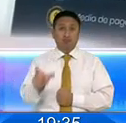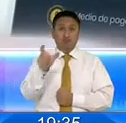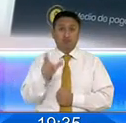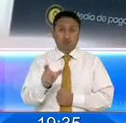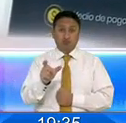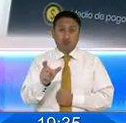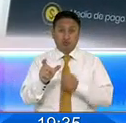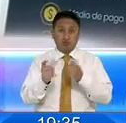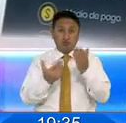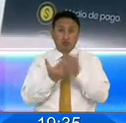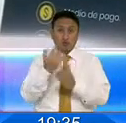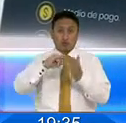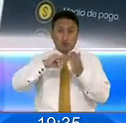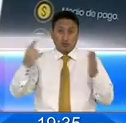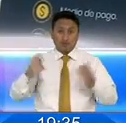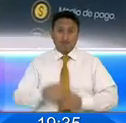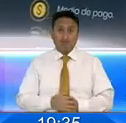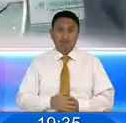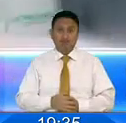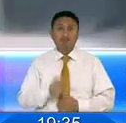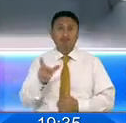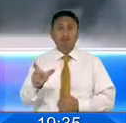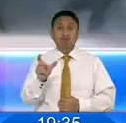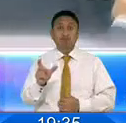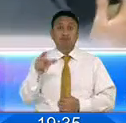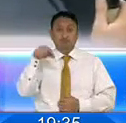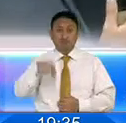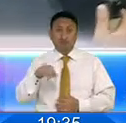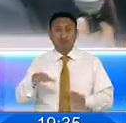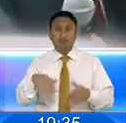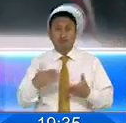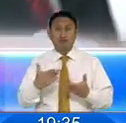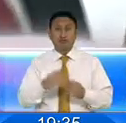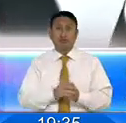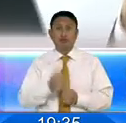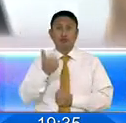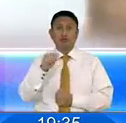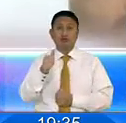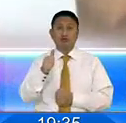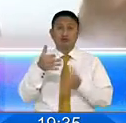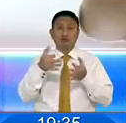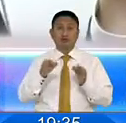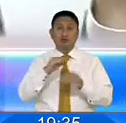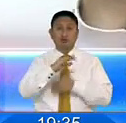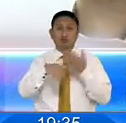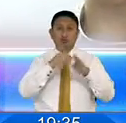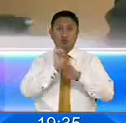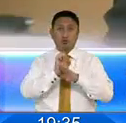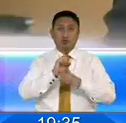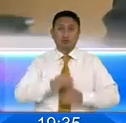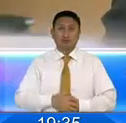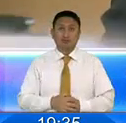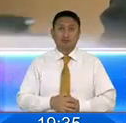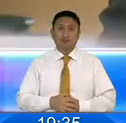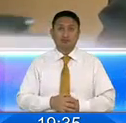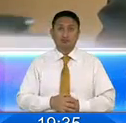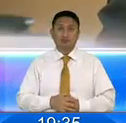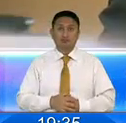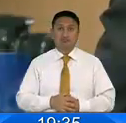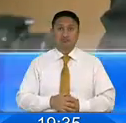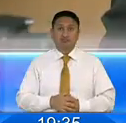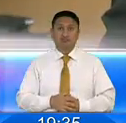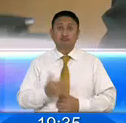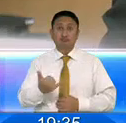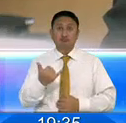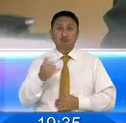de identidad electrónica. El documento será emitido a partir del 10 de febrero a escala nacional. Y hoy los ecuatorianos